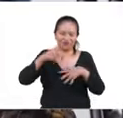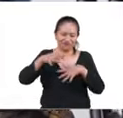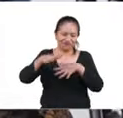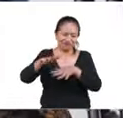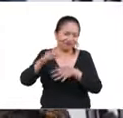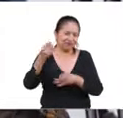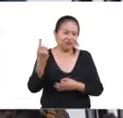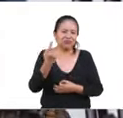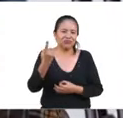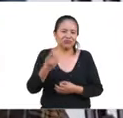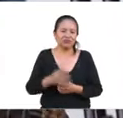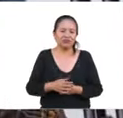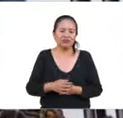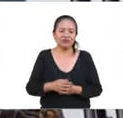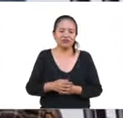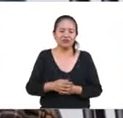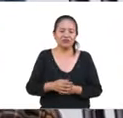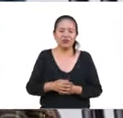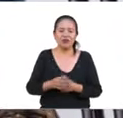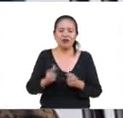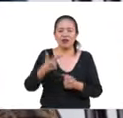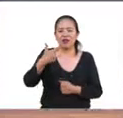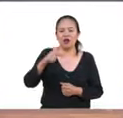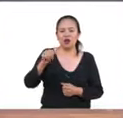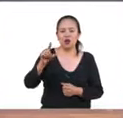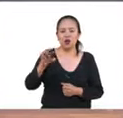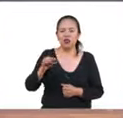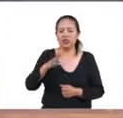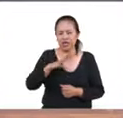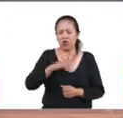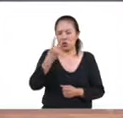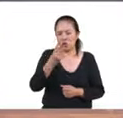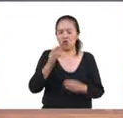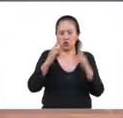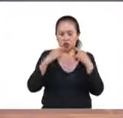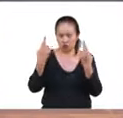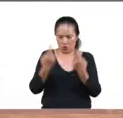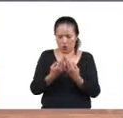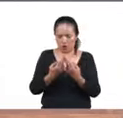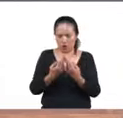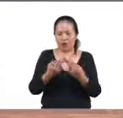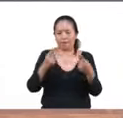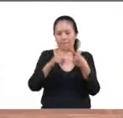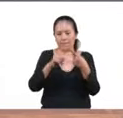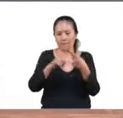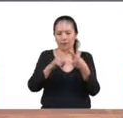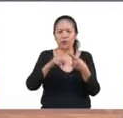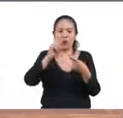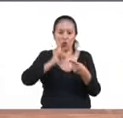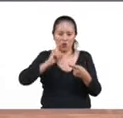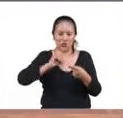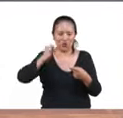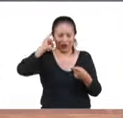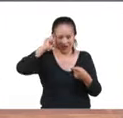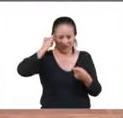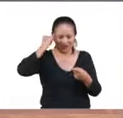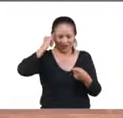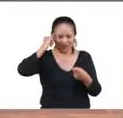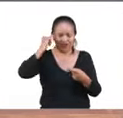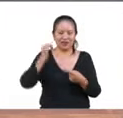De la Glorieta de Escol. Voy a tener dos reuniones, uh-huh. Una reunión con mujeres indígenas que han